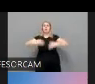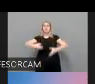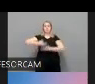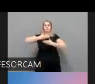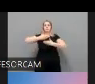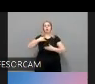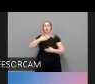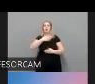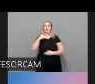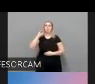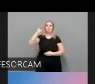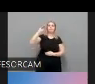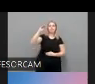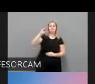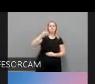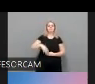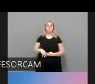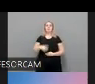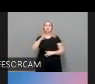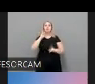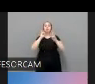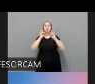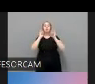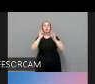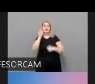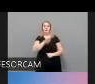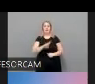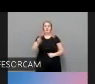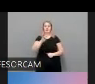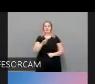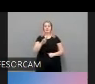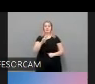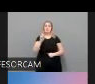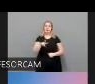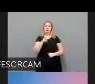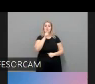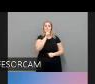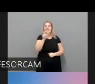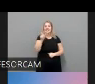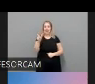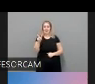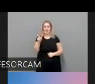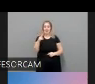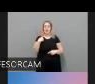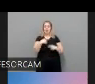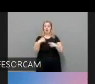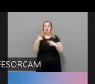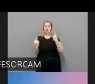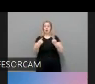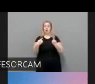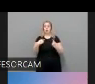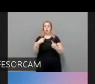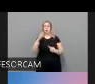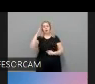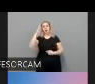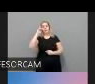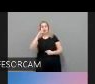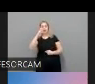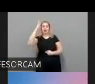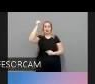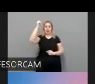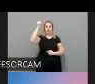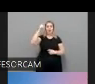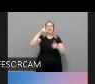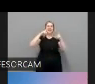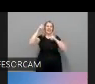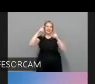atención. Repetimos sonidos que parecen sílabas y entendemos algunas cosas sencillas como ven, adiós y algunos